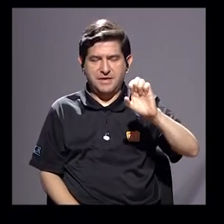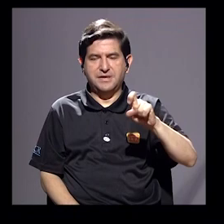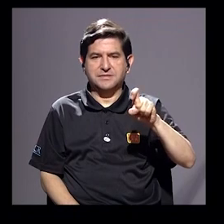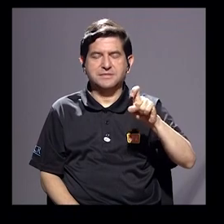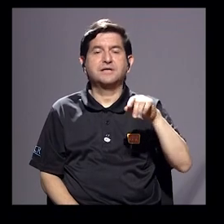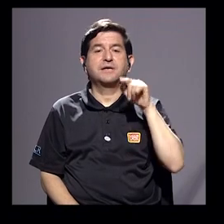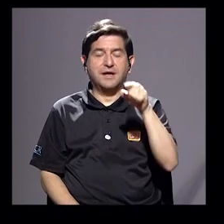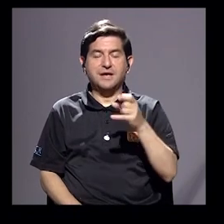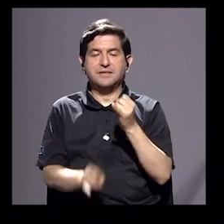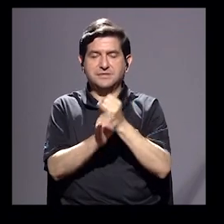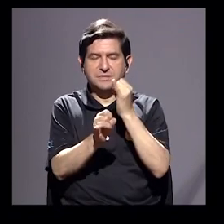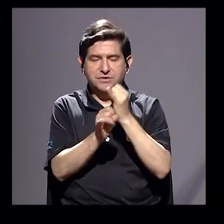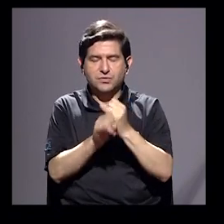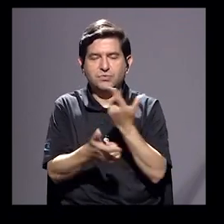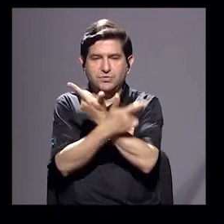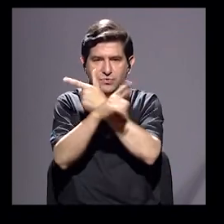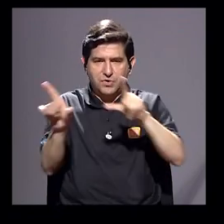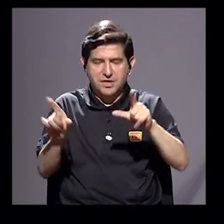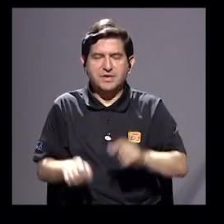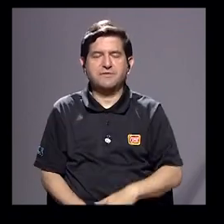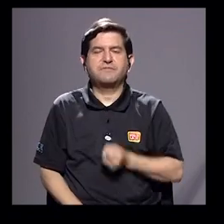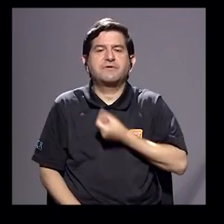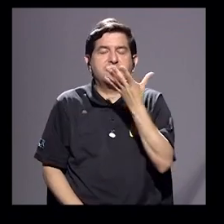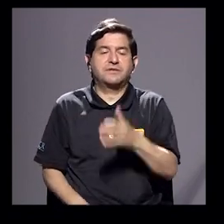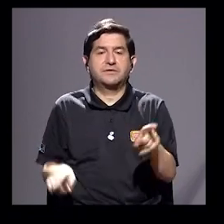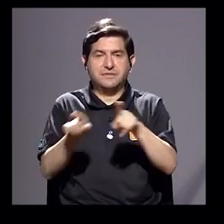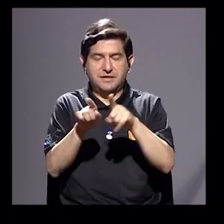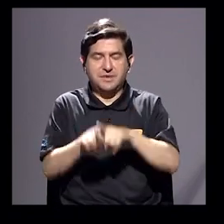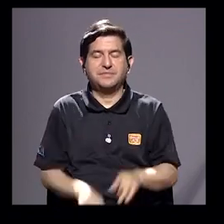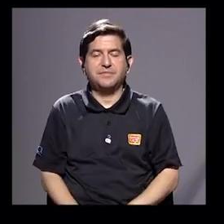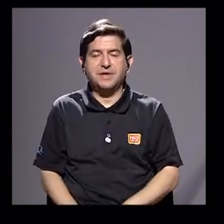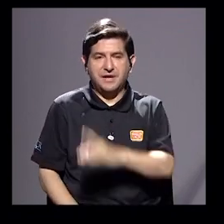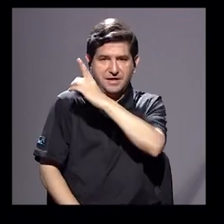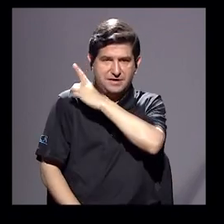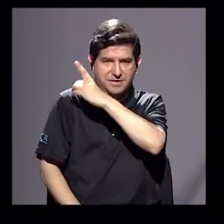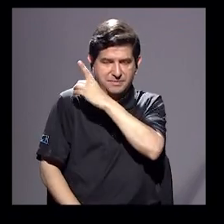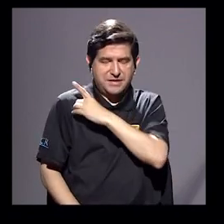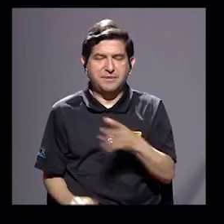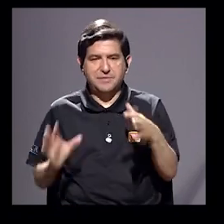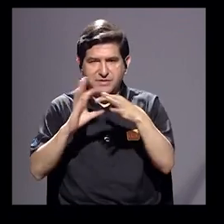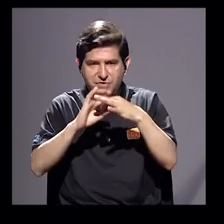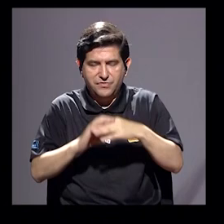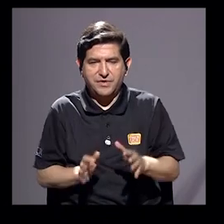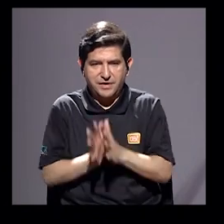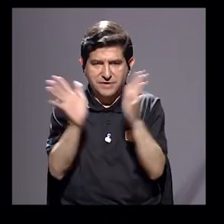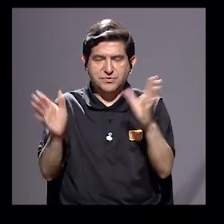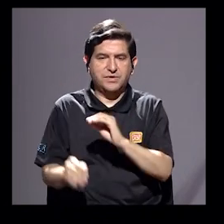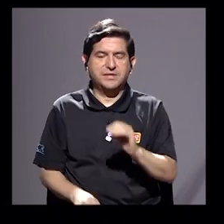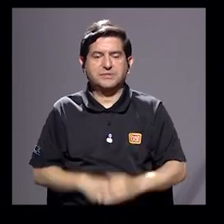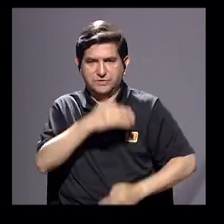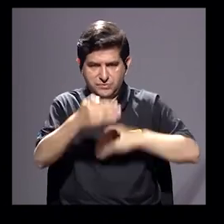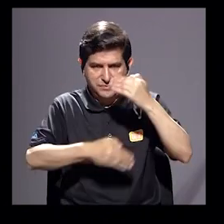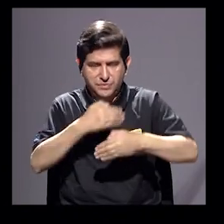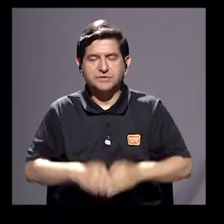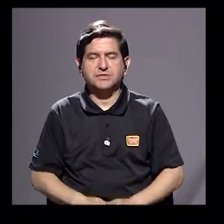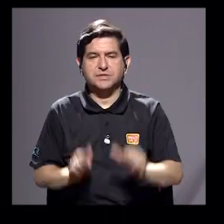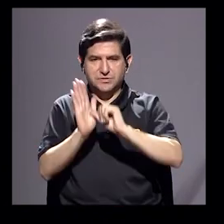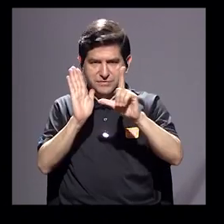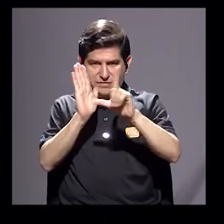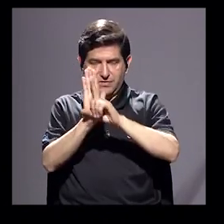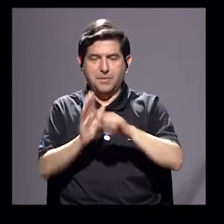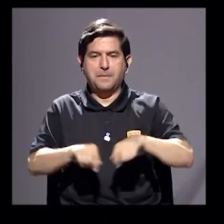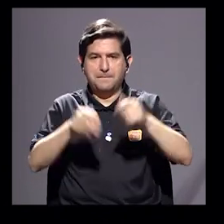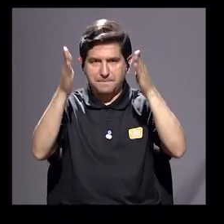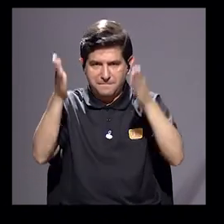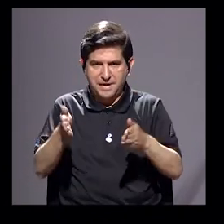libertad de expresión también subdirector del departamento de relaciones públicas y protocolo de la asamblea legislativa y un periodista que